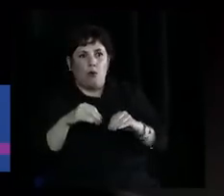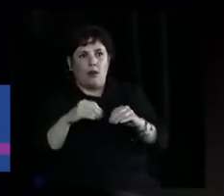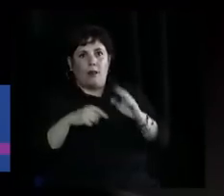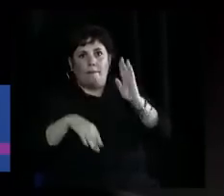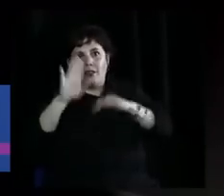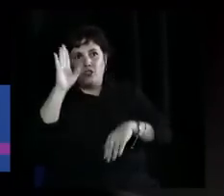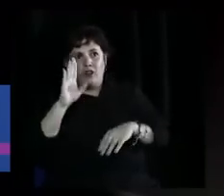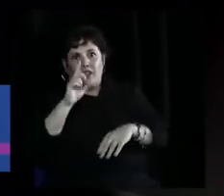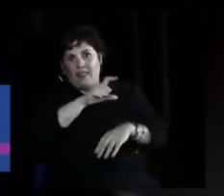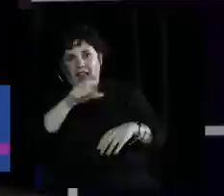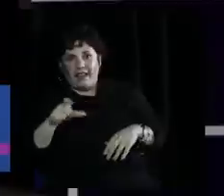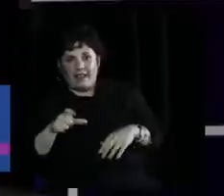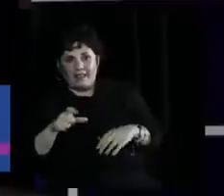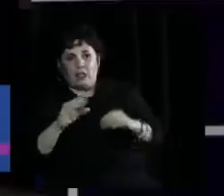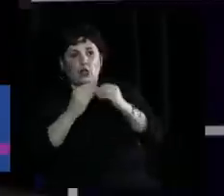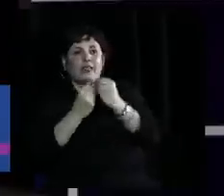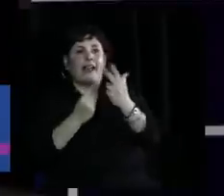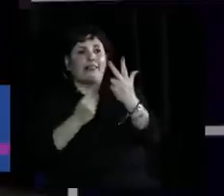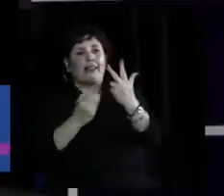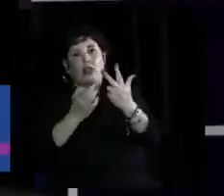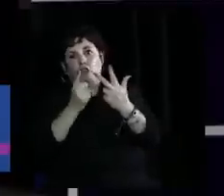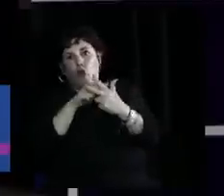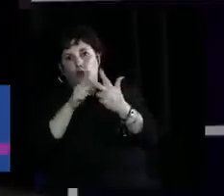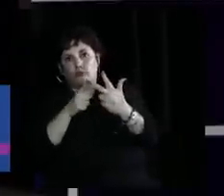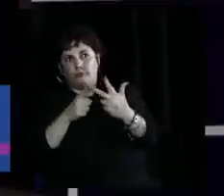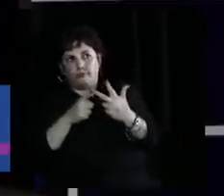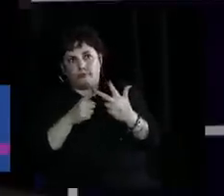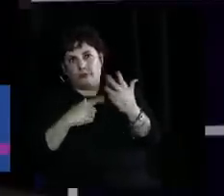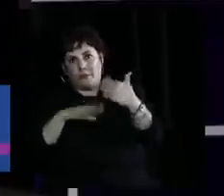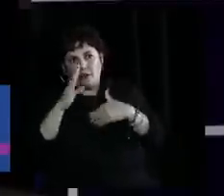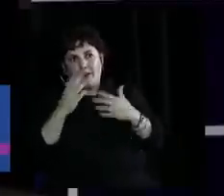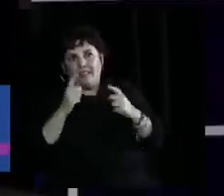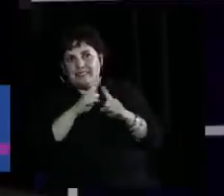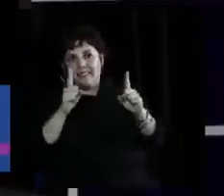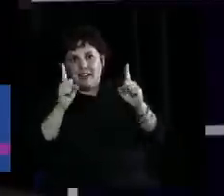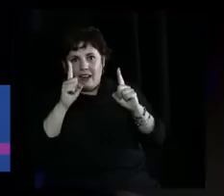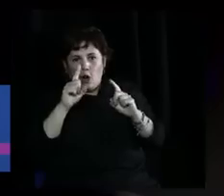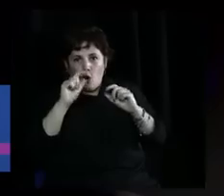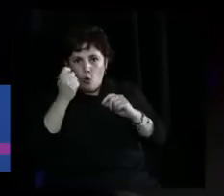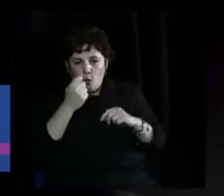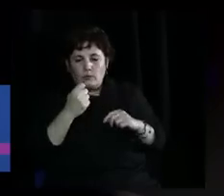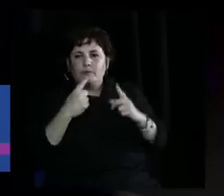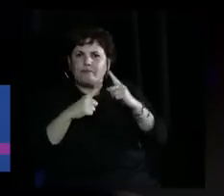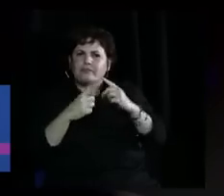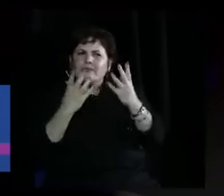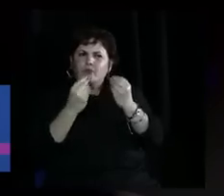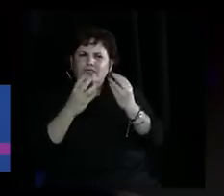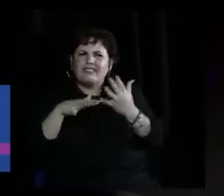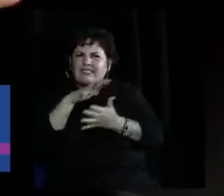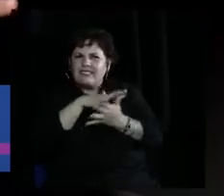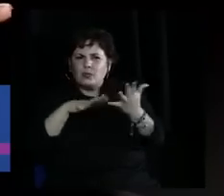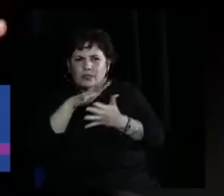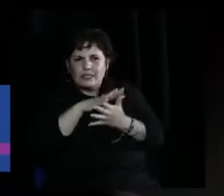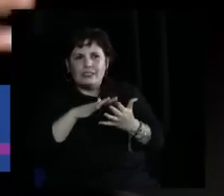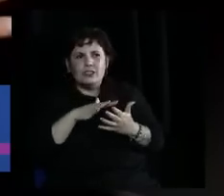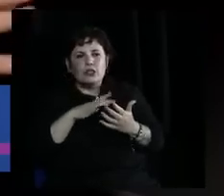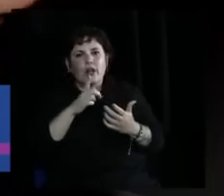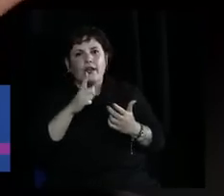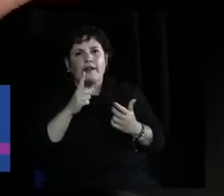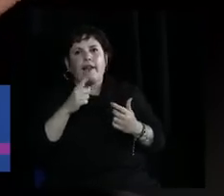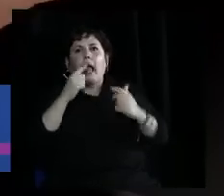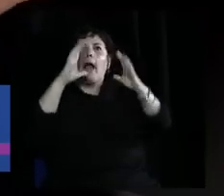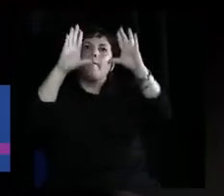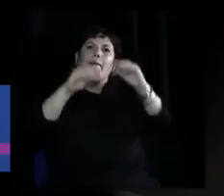de los apagones. Apagones. Pero hay un conjunto de situaciones, y esto se habla en la parte más cruda, el